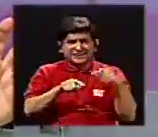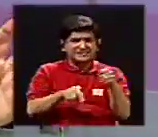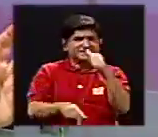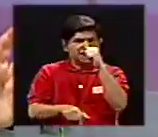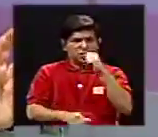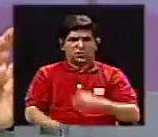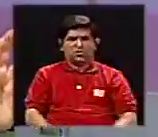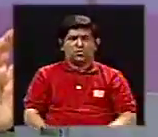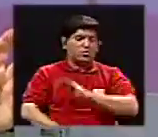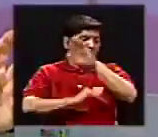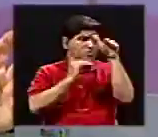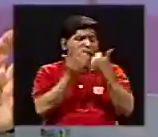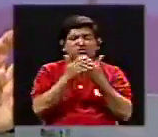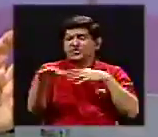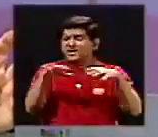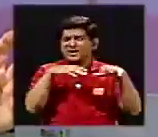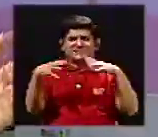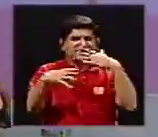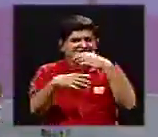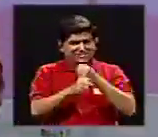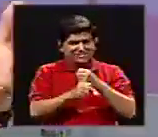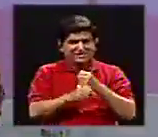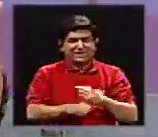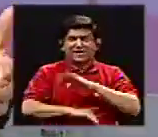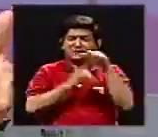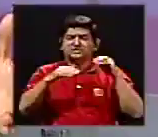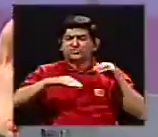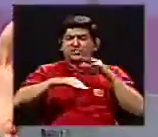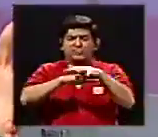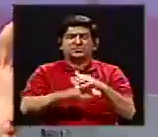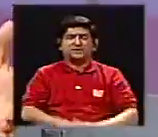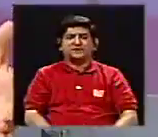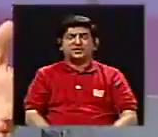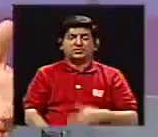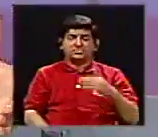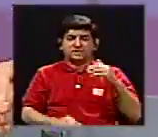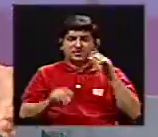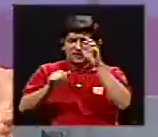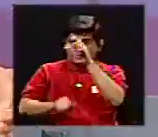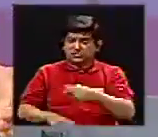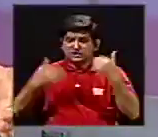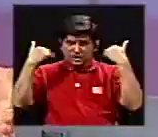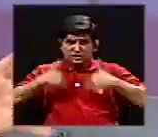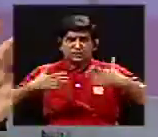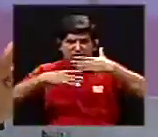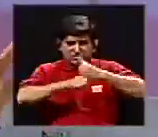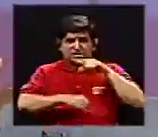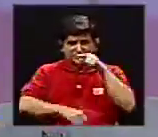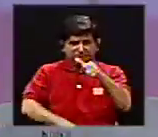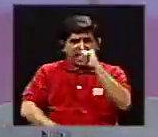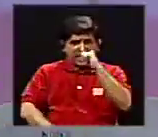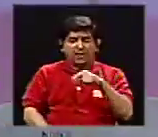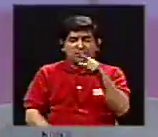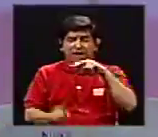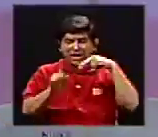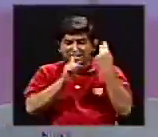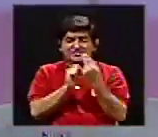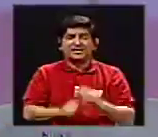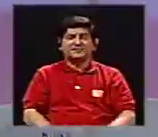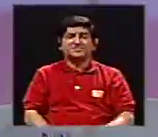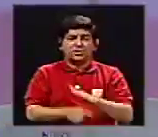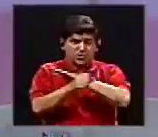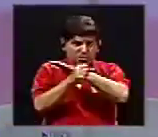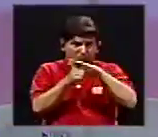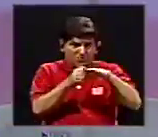agua por todas nuestras actividades, todos los efectos antropocéntricos que estamos generando al agua. Esta visión